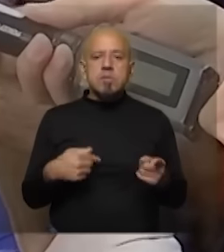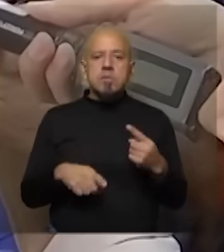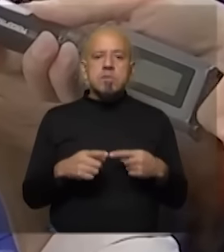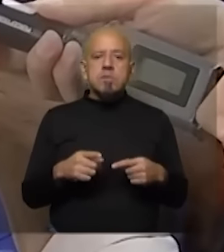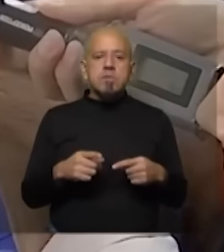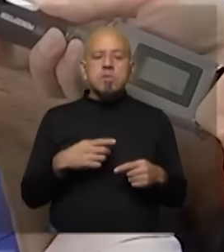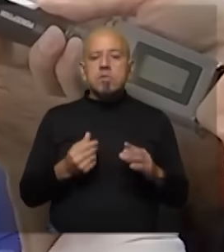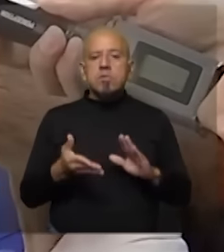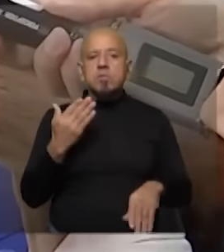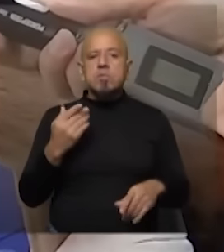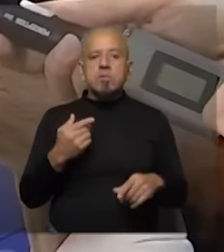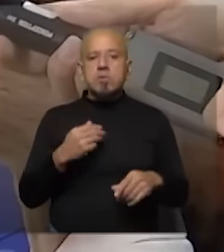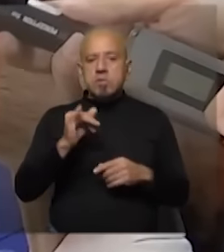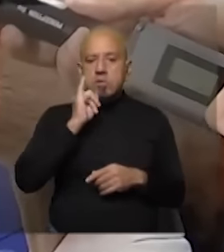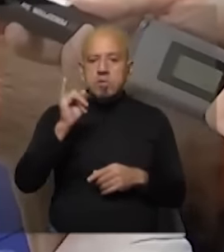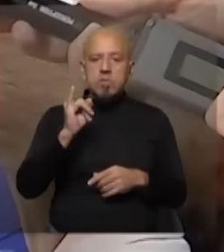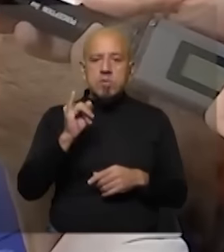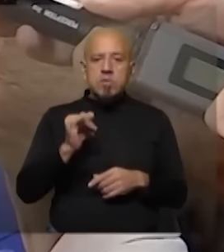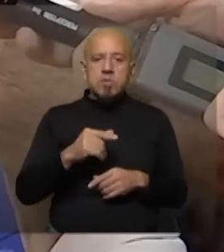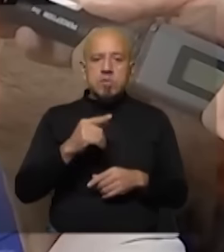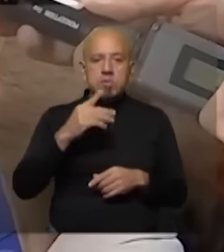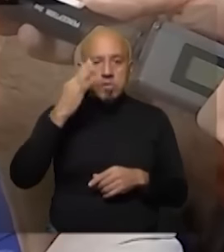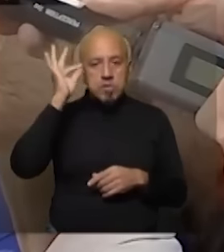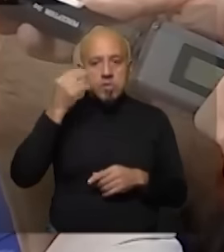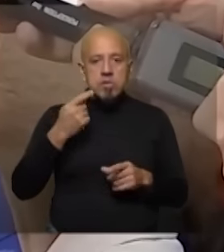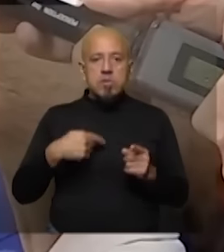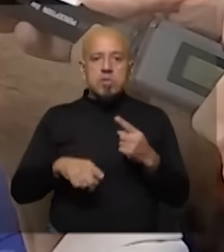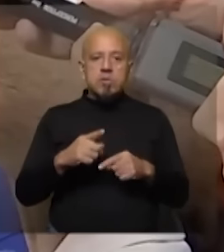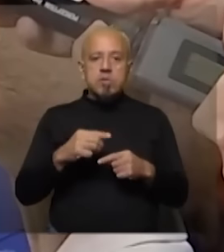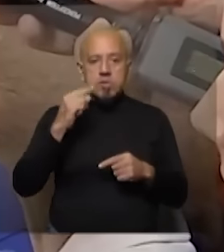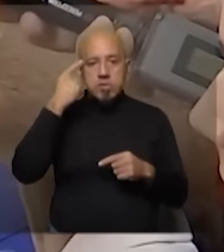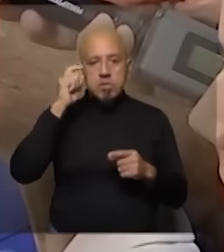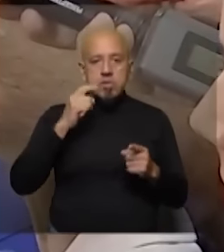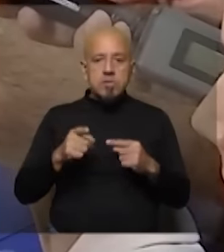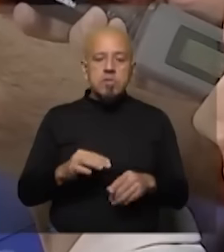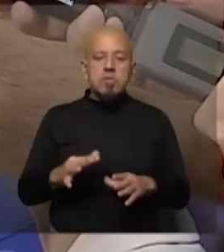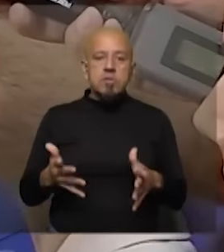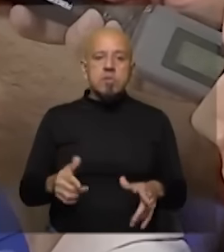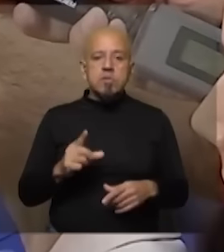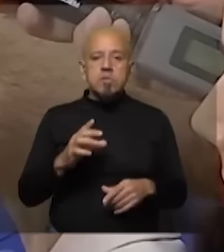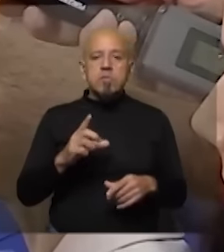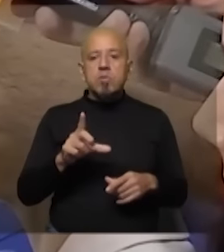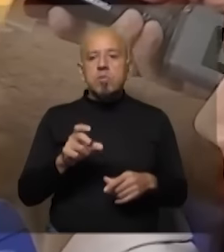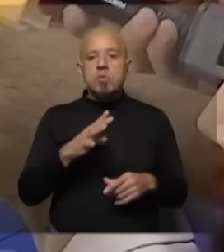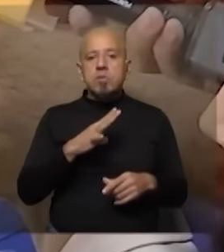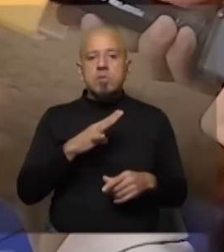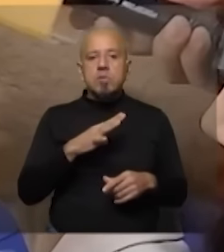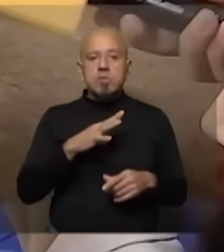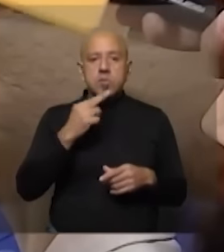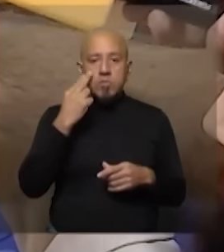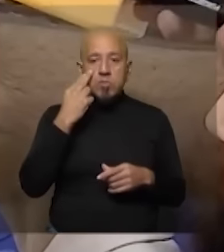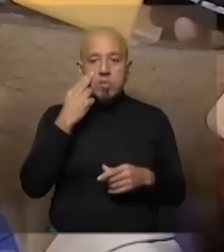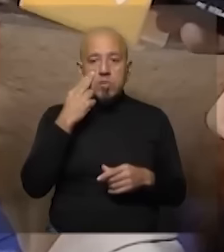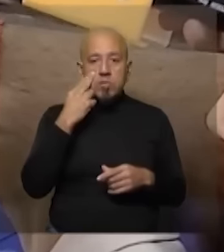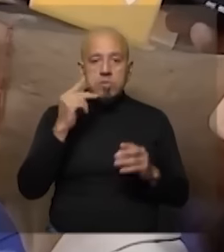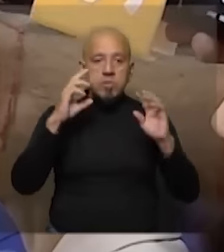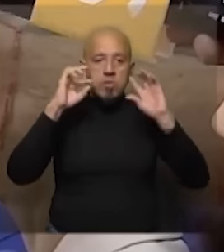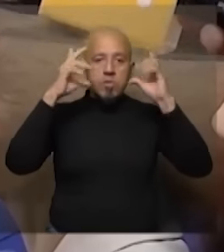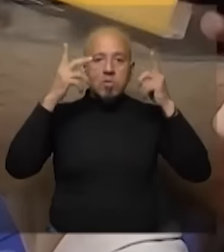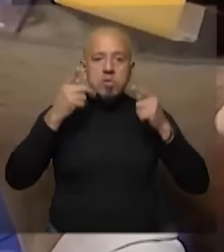al aumento de las denuncias. Creo que eso nos reafirma en la idea de que evidentemente tenemos un problema vinculado con la